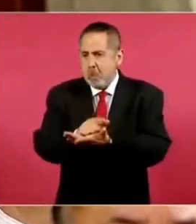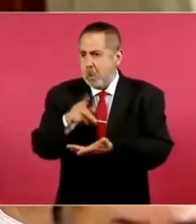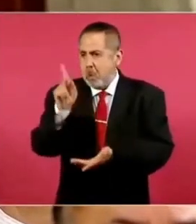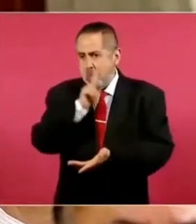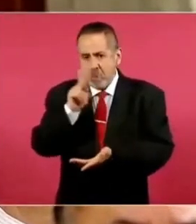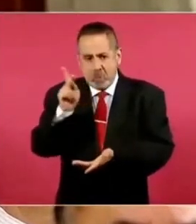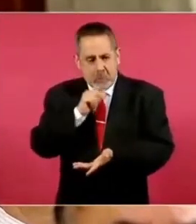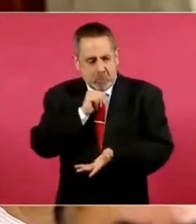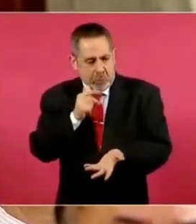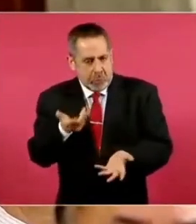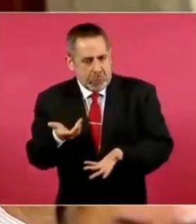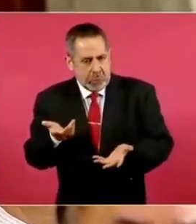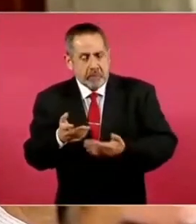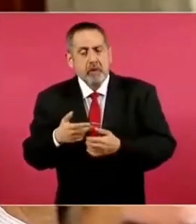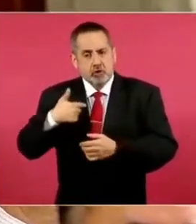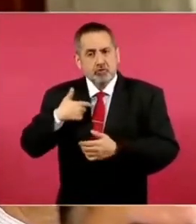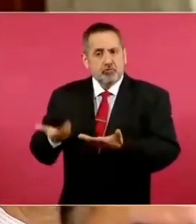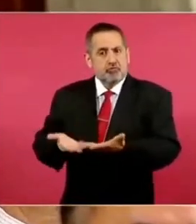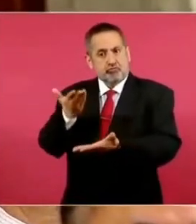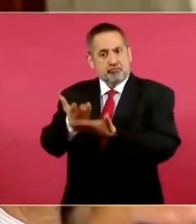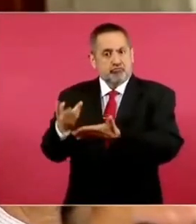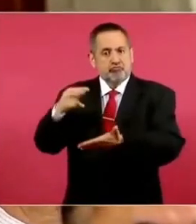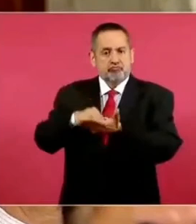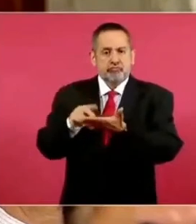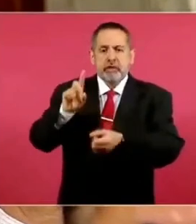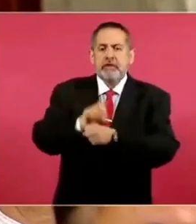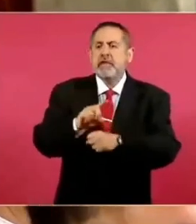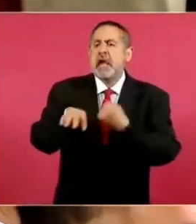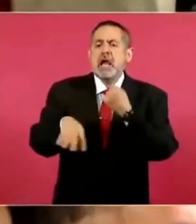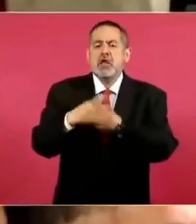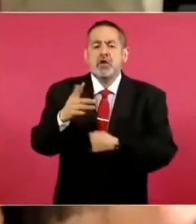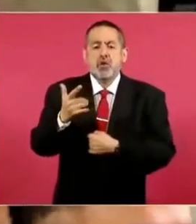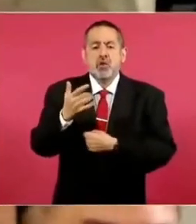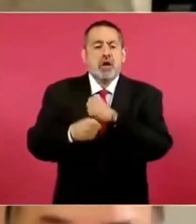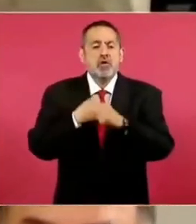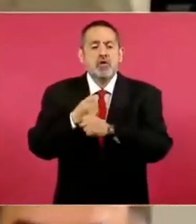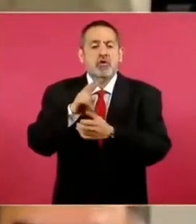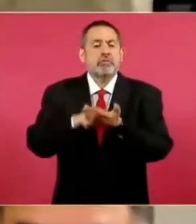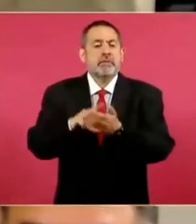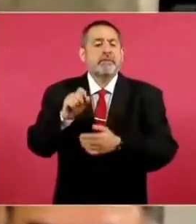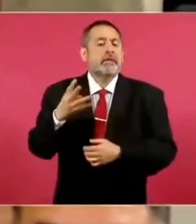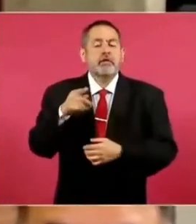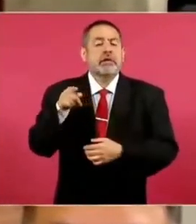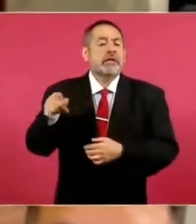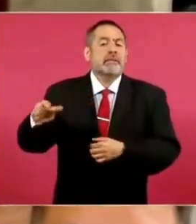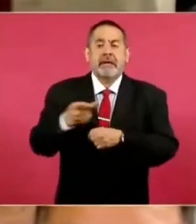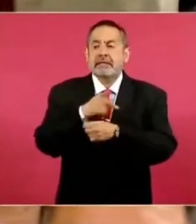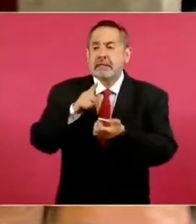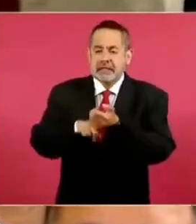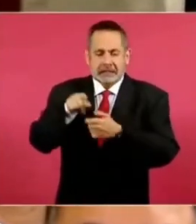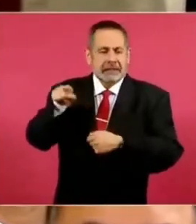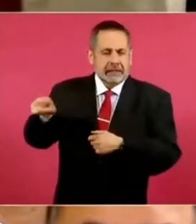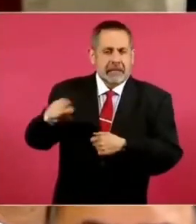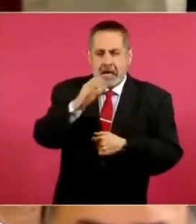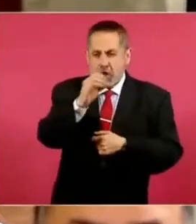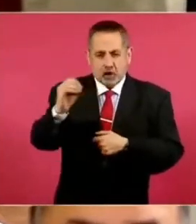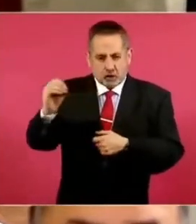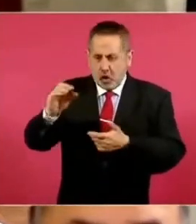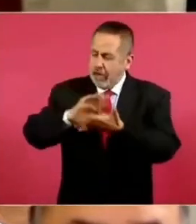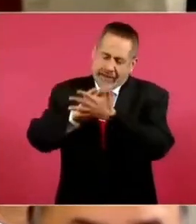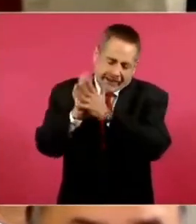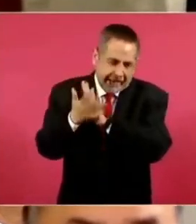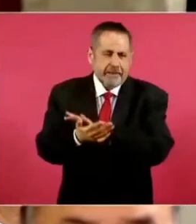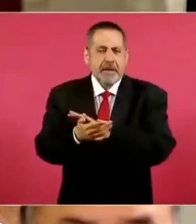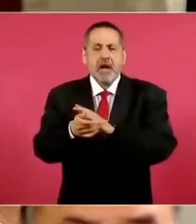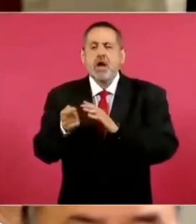iniciativa como lo expuse en este espacio el 14 de julio de 2022 en la figura de los santuarios como lo proponemos Y a lo que